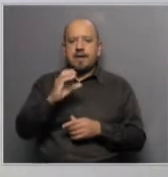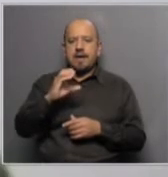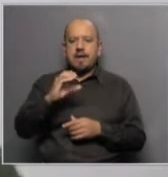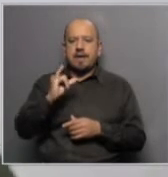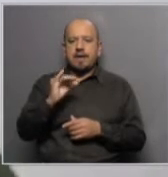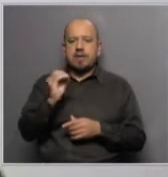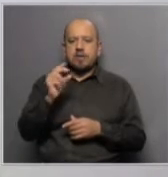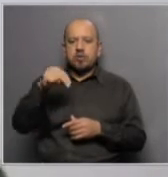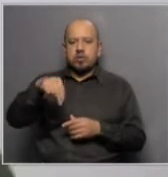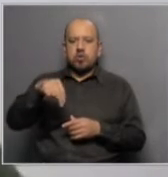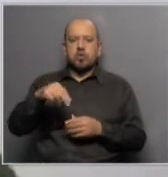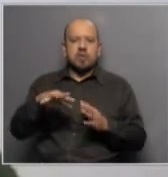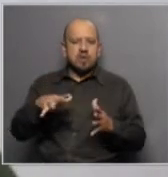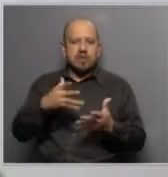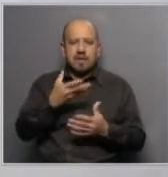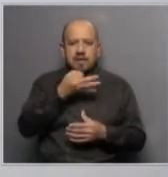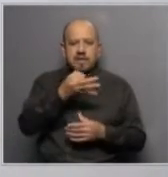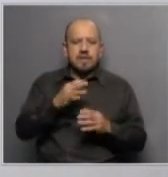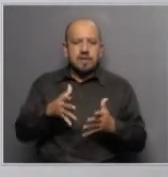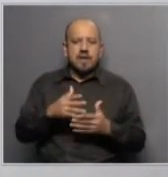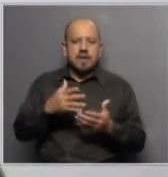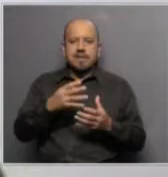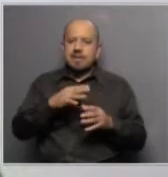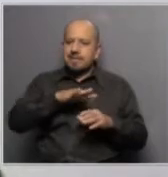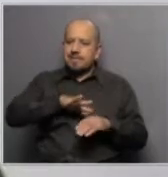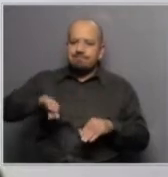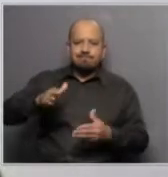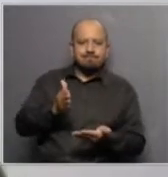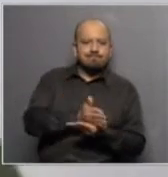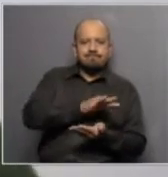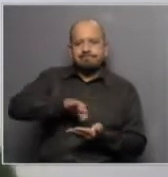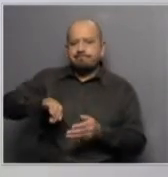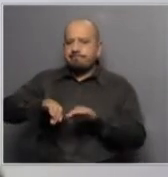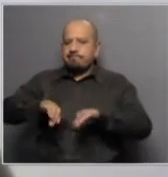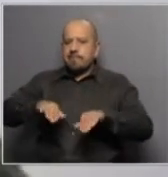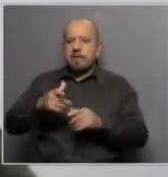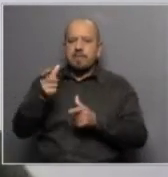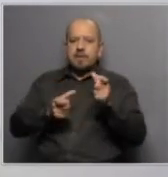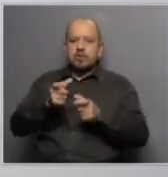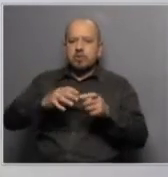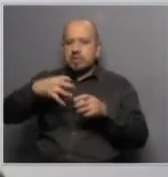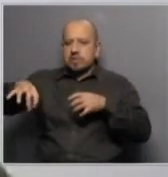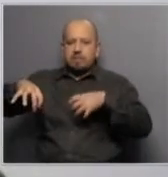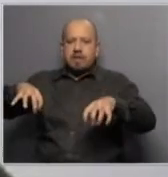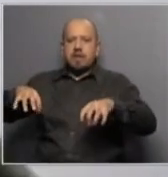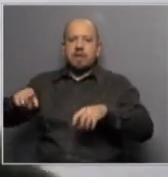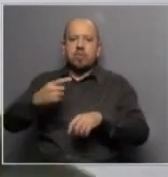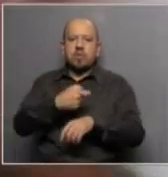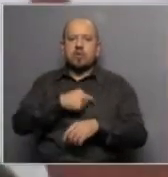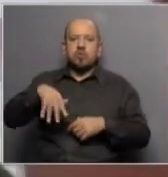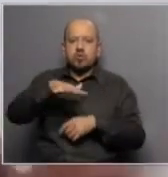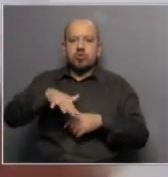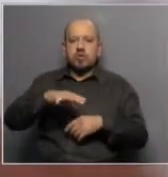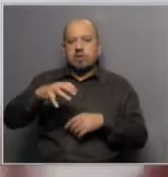Y eso, llevándolo a lo territorial, a lo urbano, nos representa cómo en el espacio una parte de la sociedad